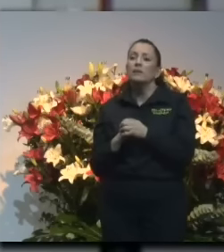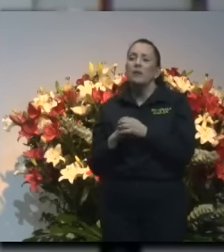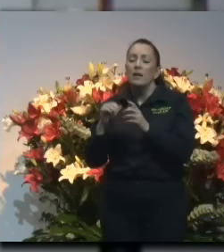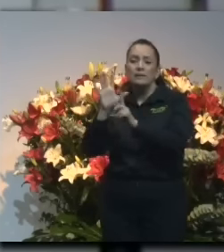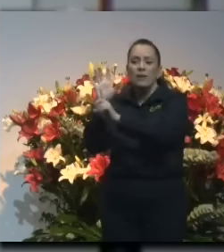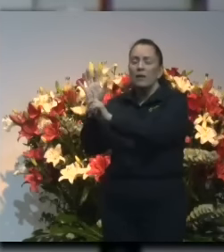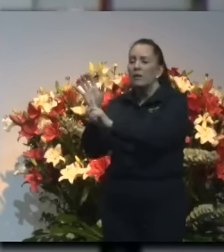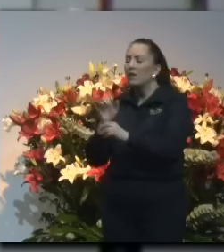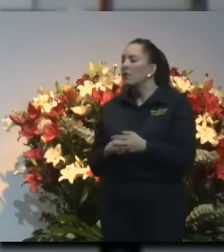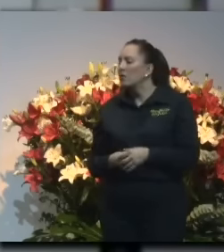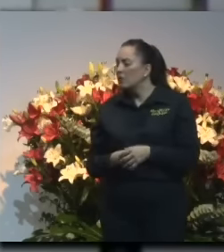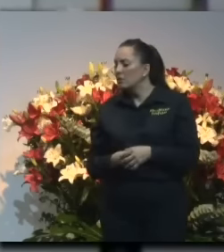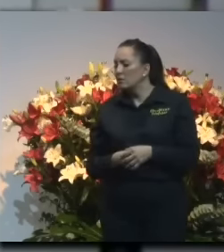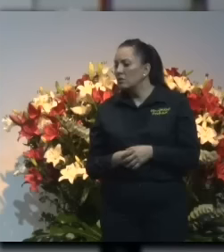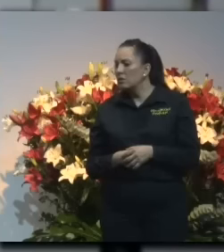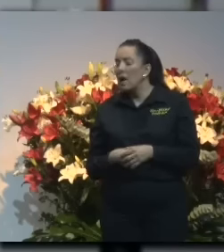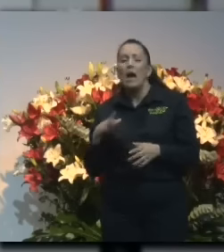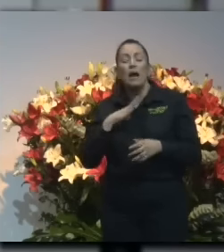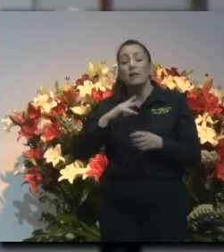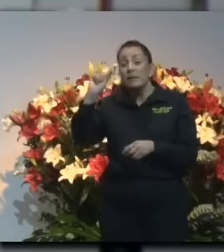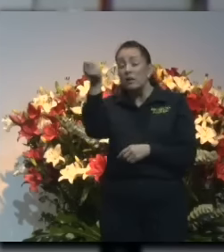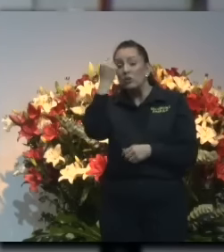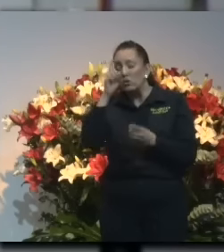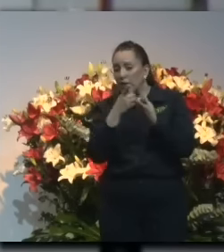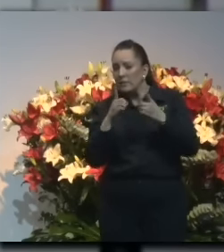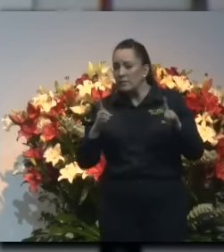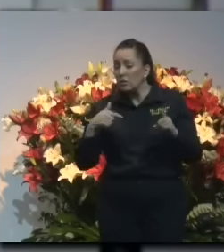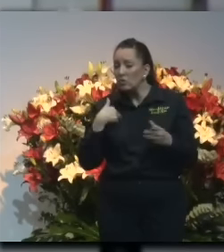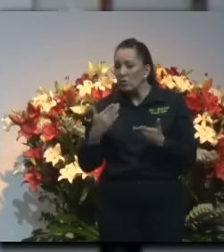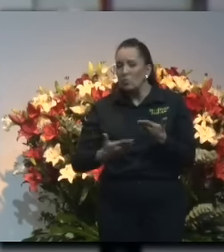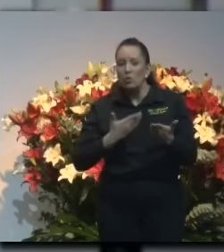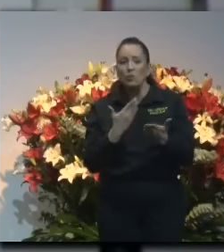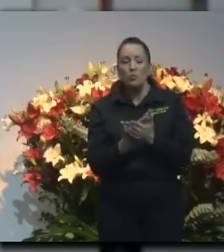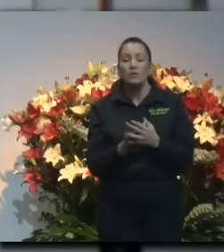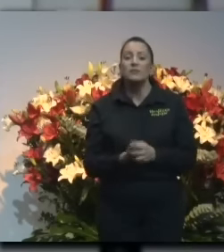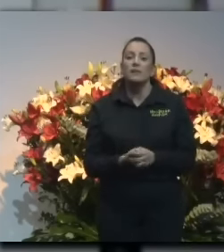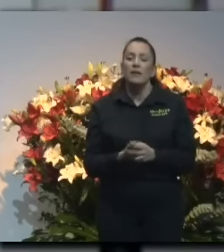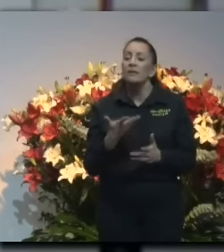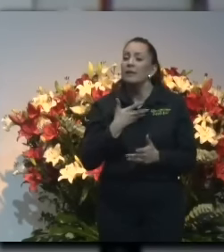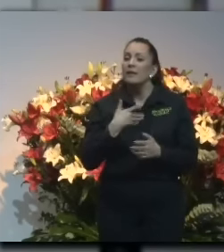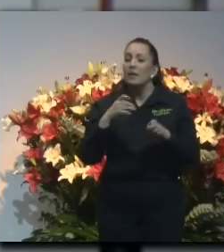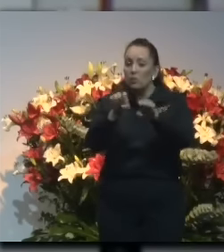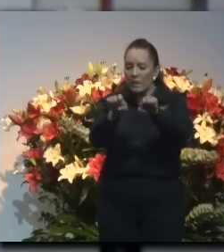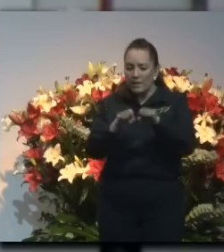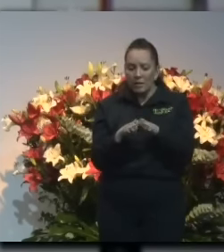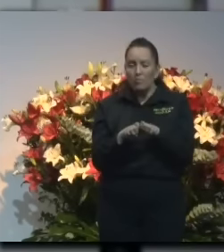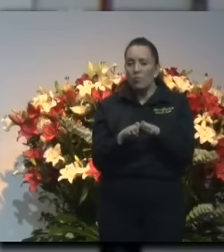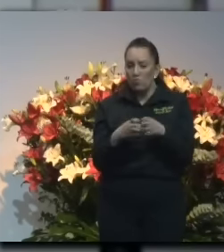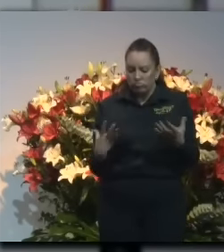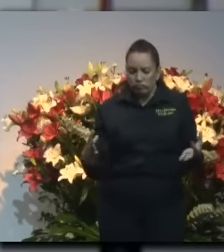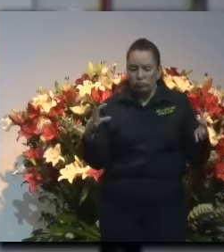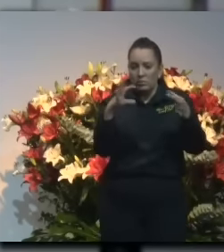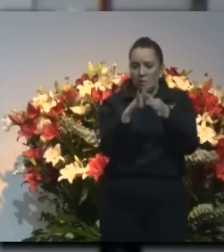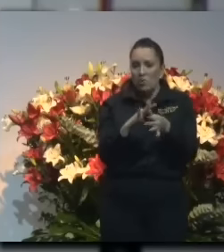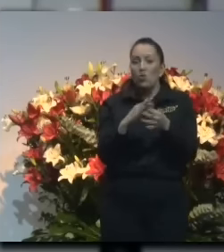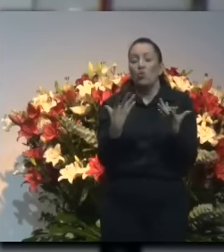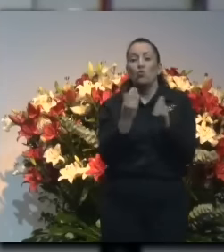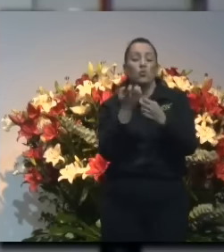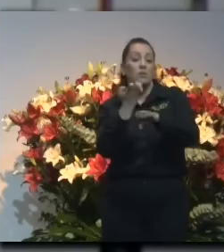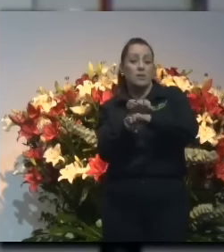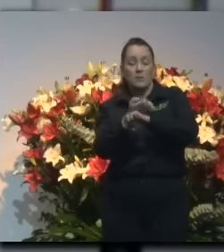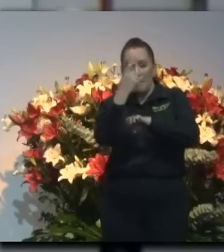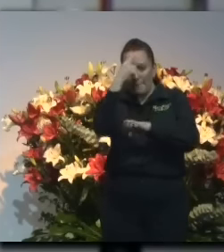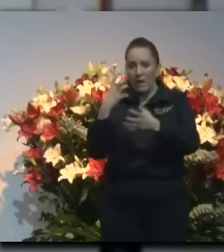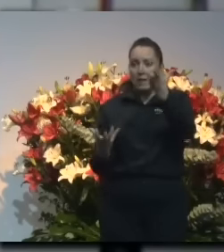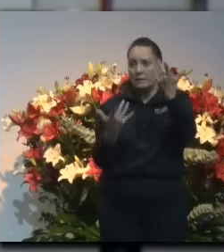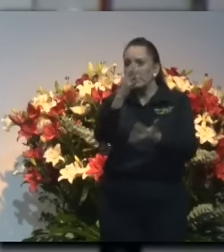desarrollada. Propuse tener un equipo trinacional con Estados Unidos para combatir incendios forestales,